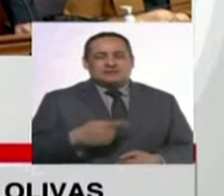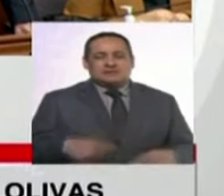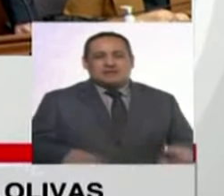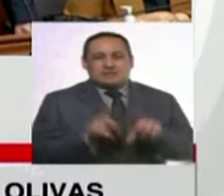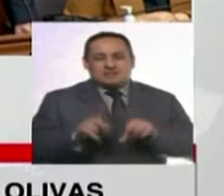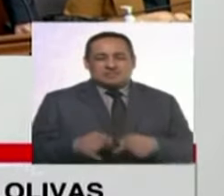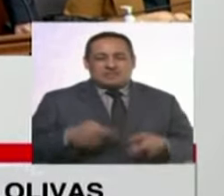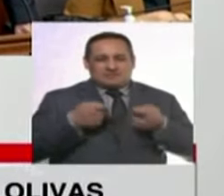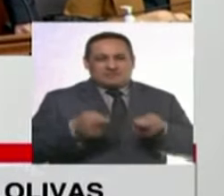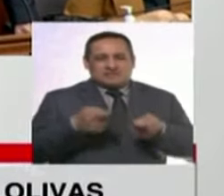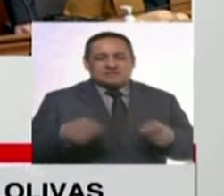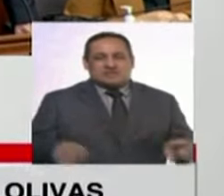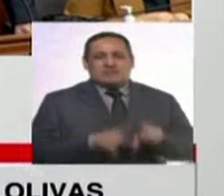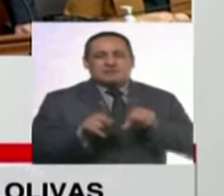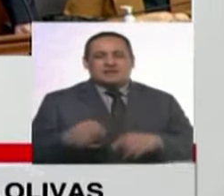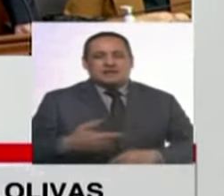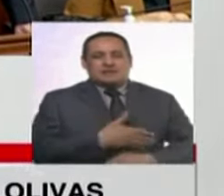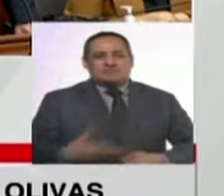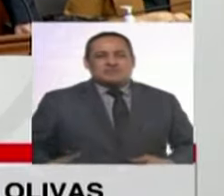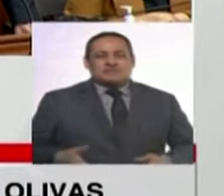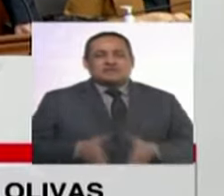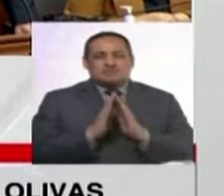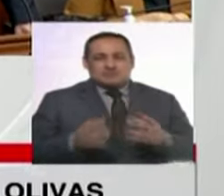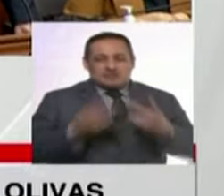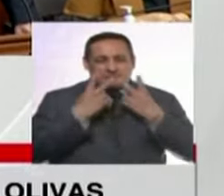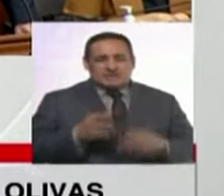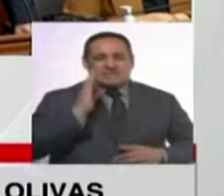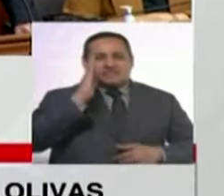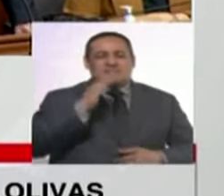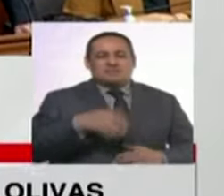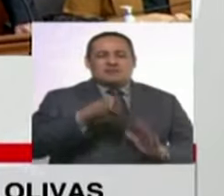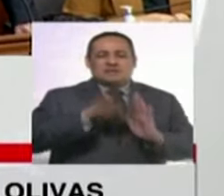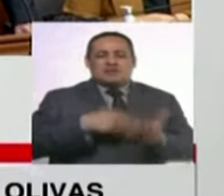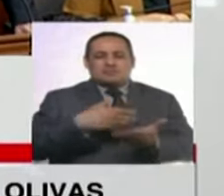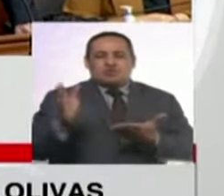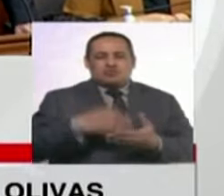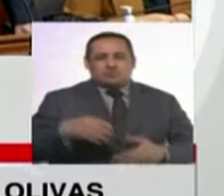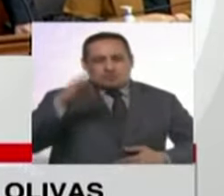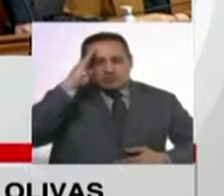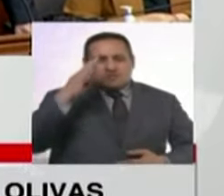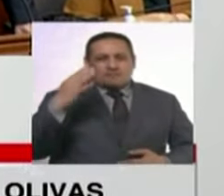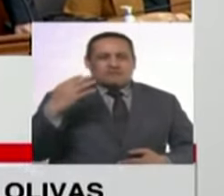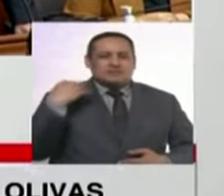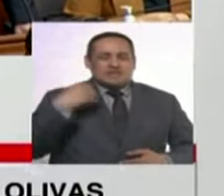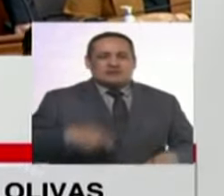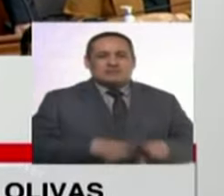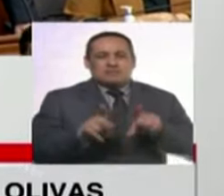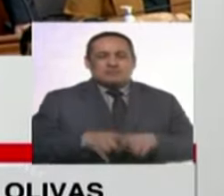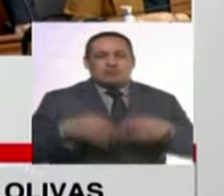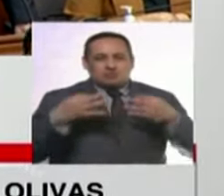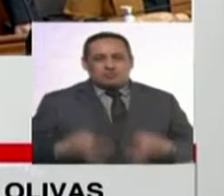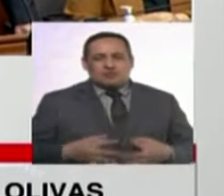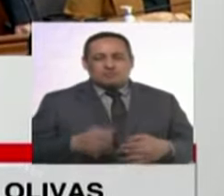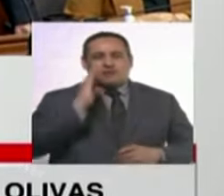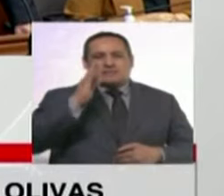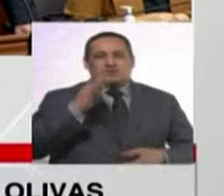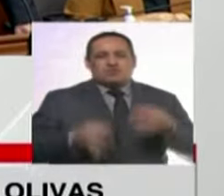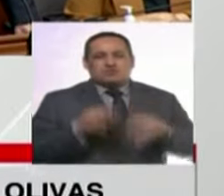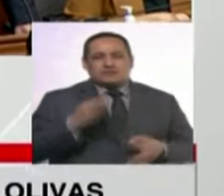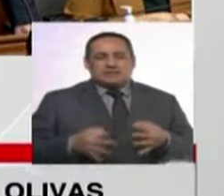se la intimida cuando el presidente exige que se le dé de baja a un oficial por cumplir un mandato